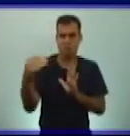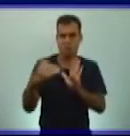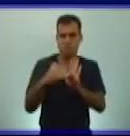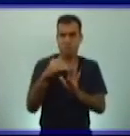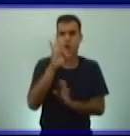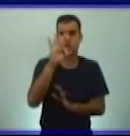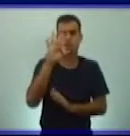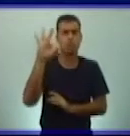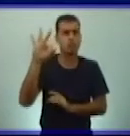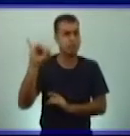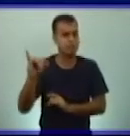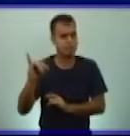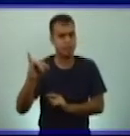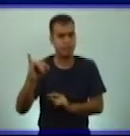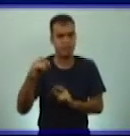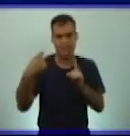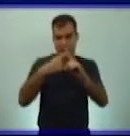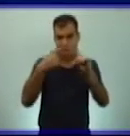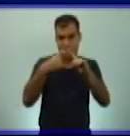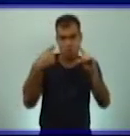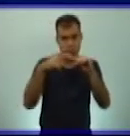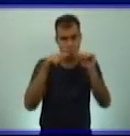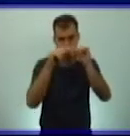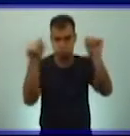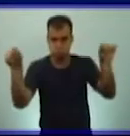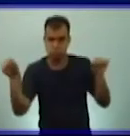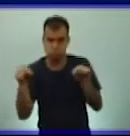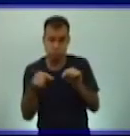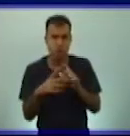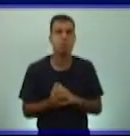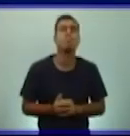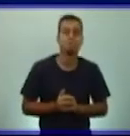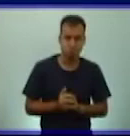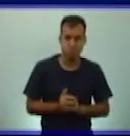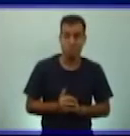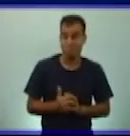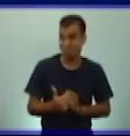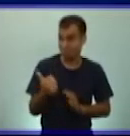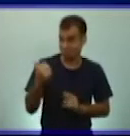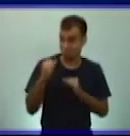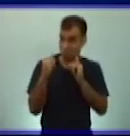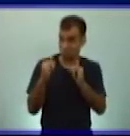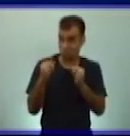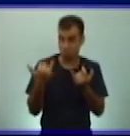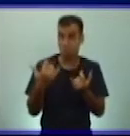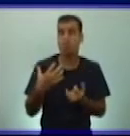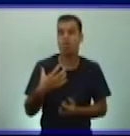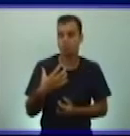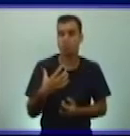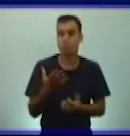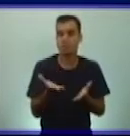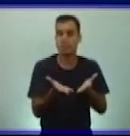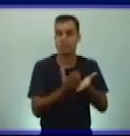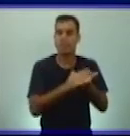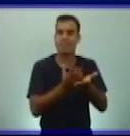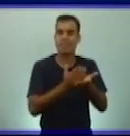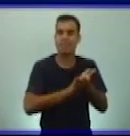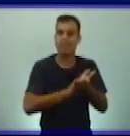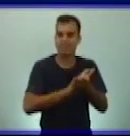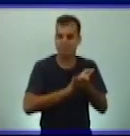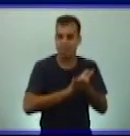109.886 kilómetros cuadrados. Estos datos podemos encontrarlos en el libro Compendio